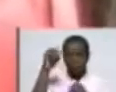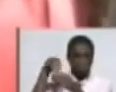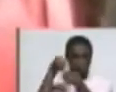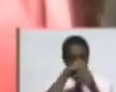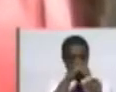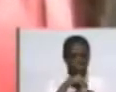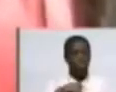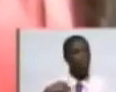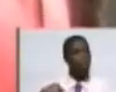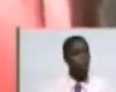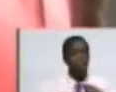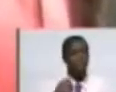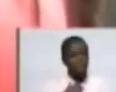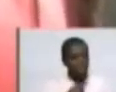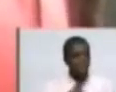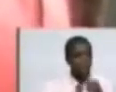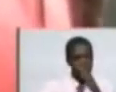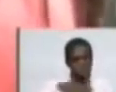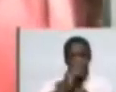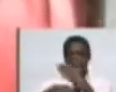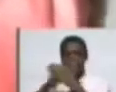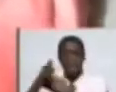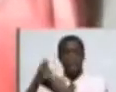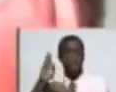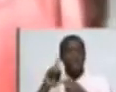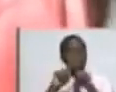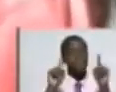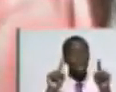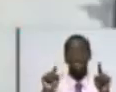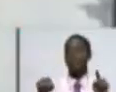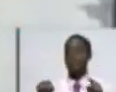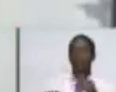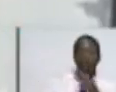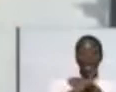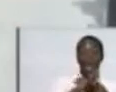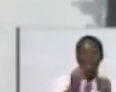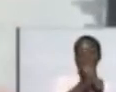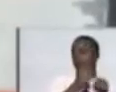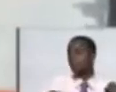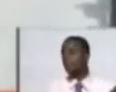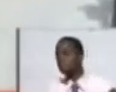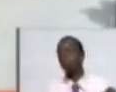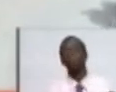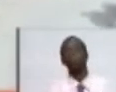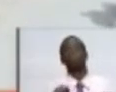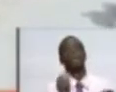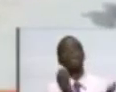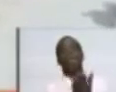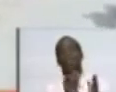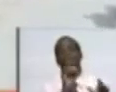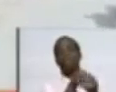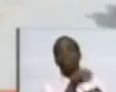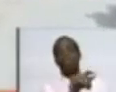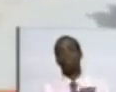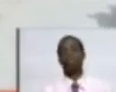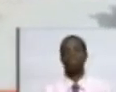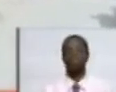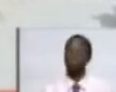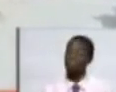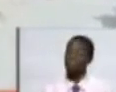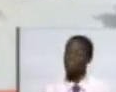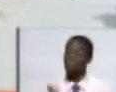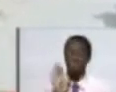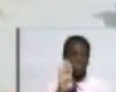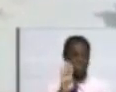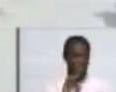salen todos los días a trabajar, pero que van al trabajo, pero llevan a su hijo a la escuela. Ahora observen cómo estos laboratorios de guerra sucia operan